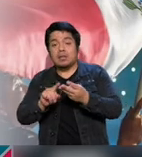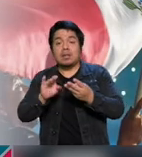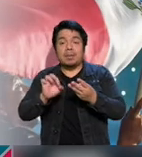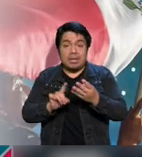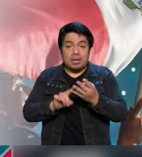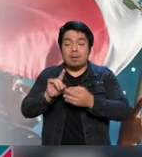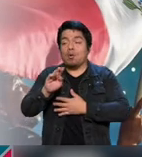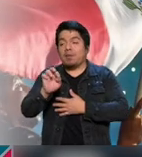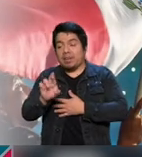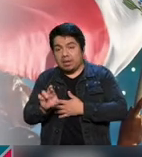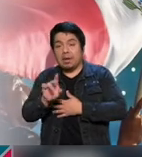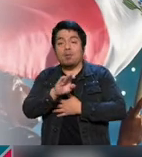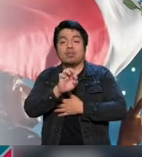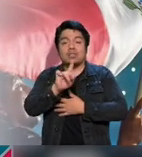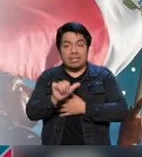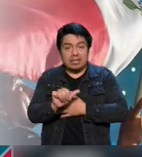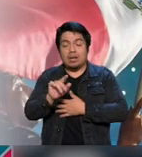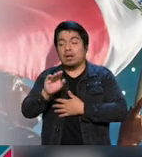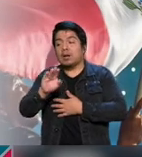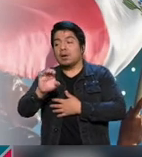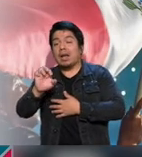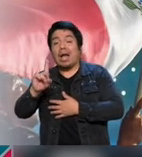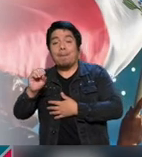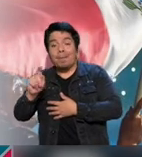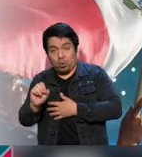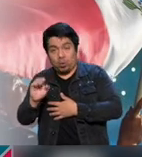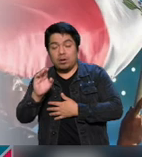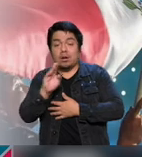El Porvenir, Motocintla, Bejucal de Ocampo,